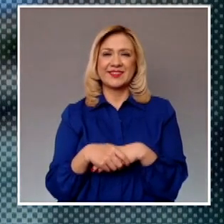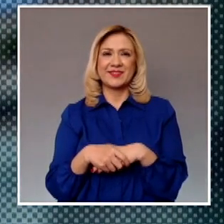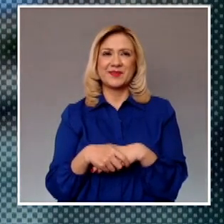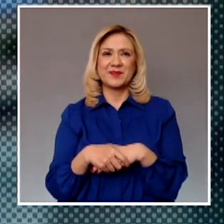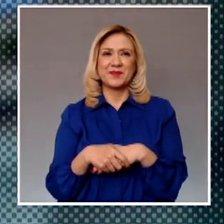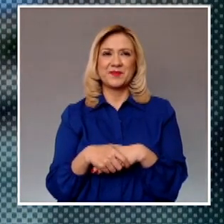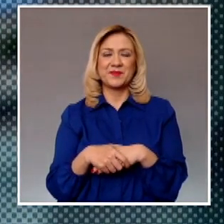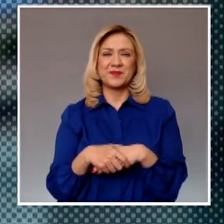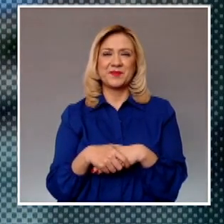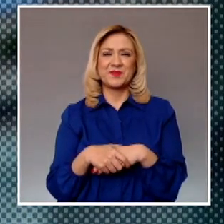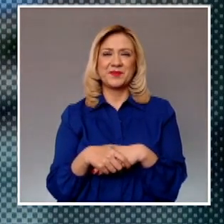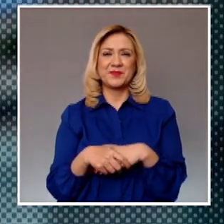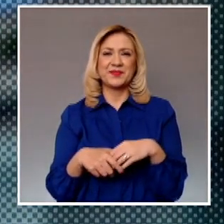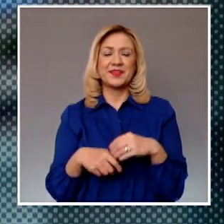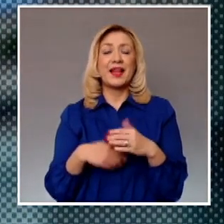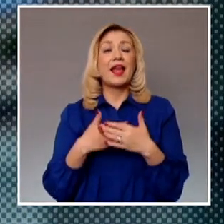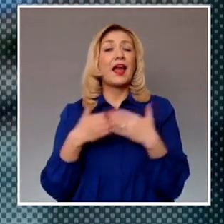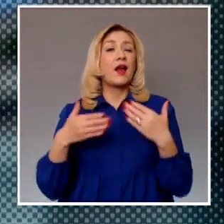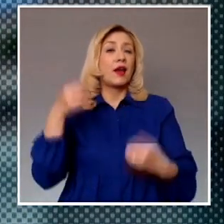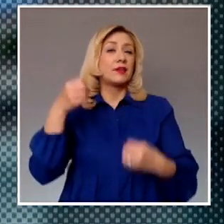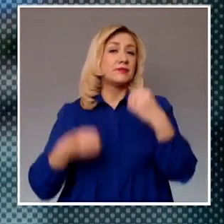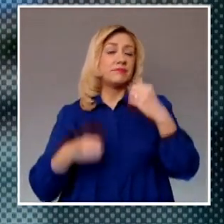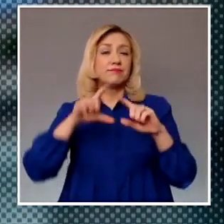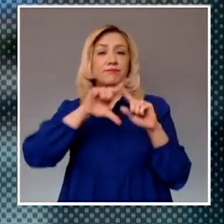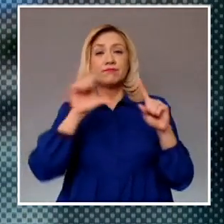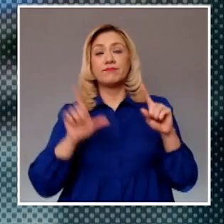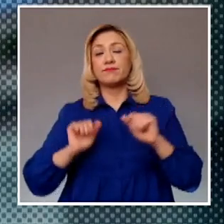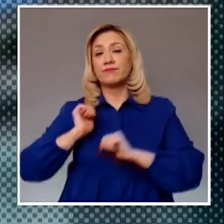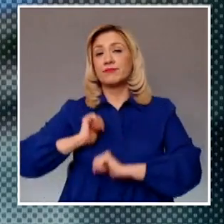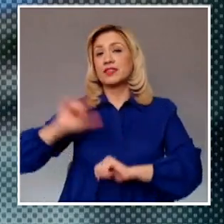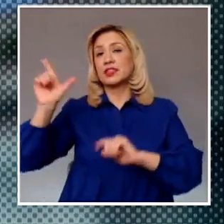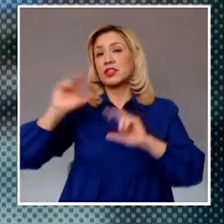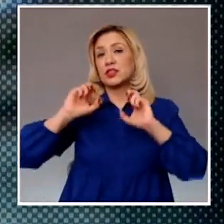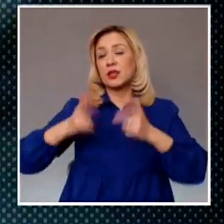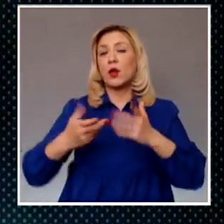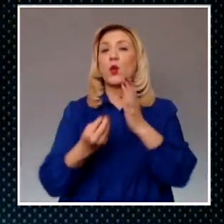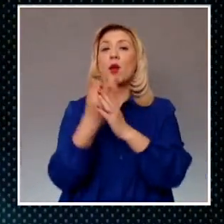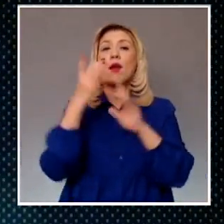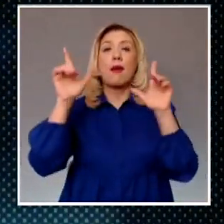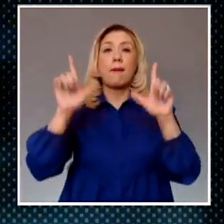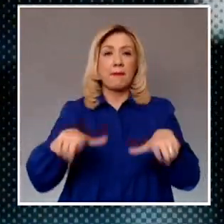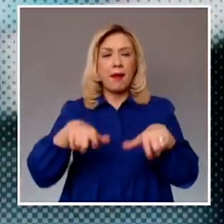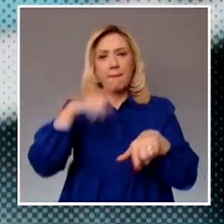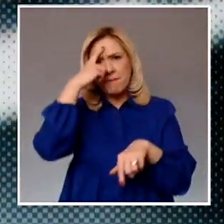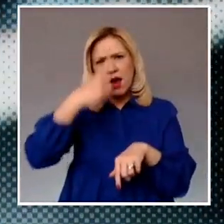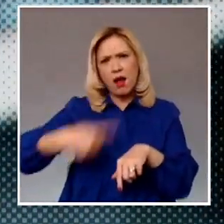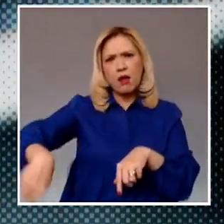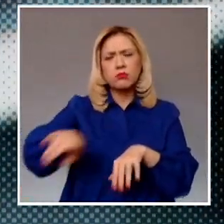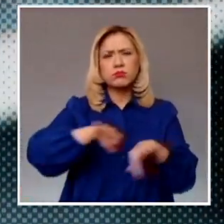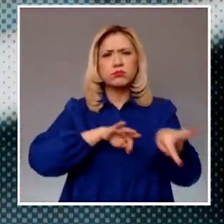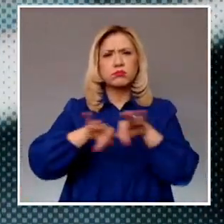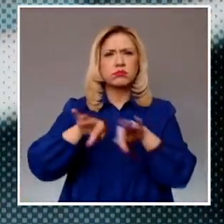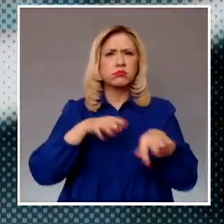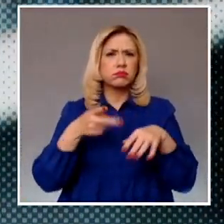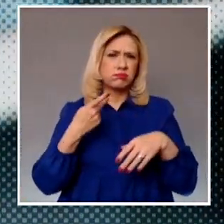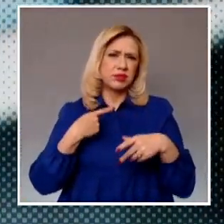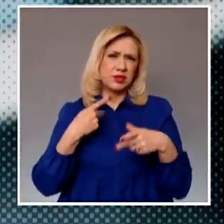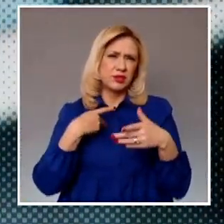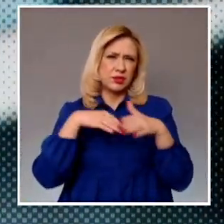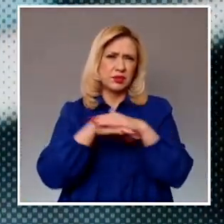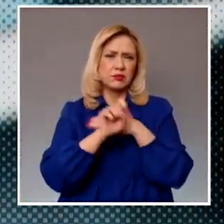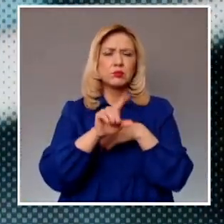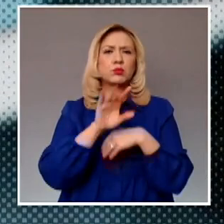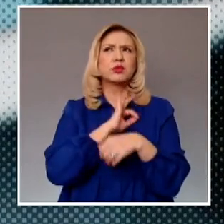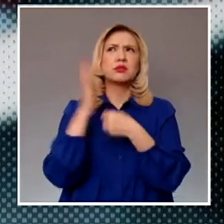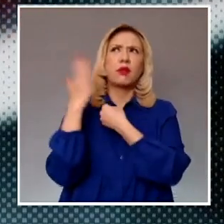El Poder Judicial de Chiapas habilitó un micrositio para que el personal pueda presentar quejas por hostigamiento, acoso o discriminación